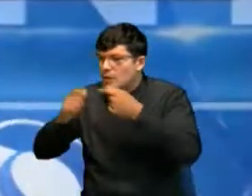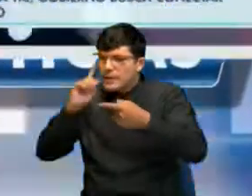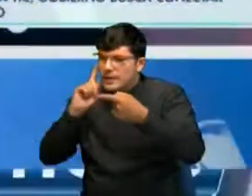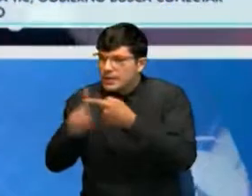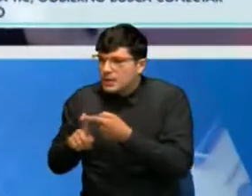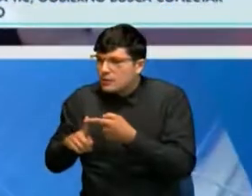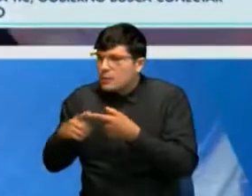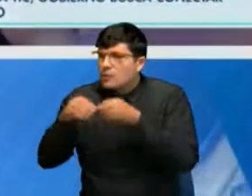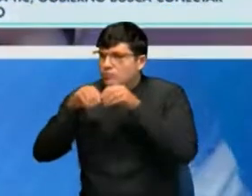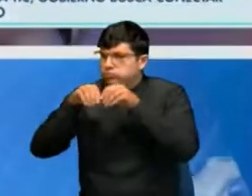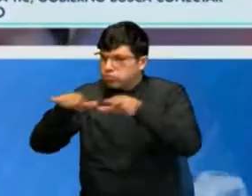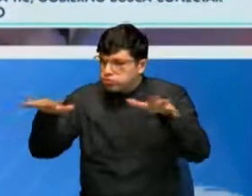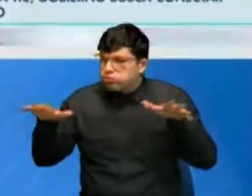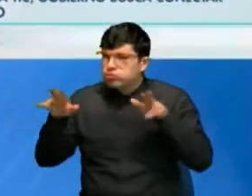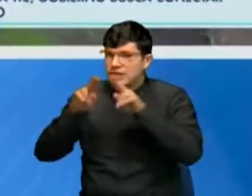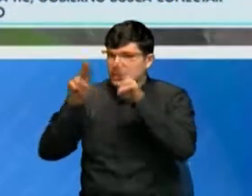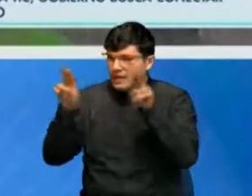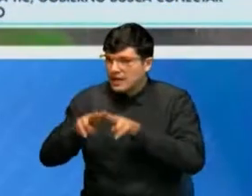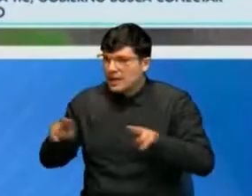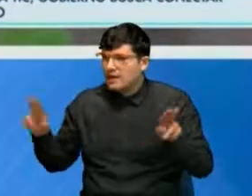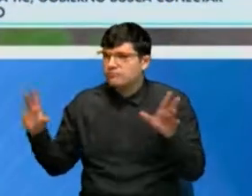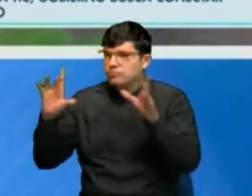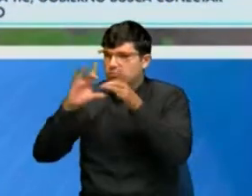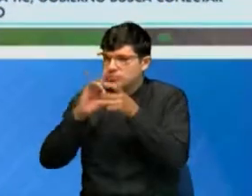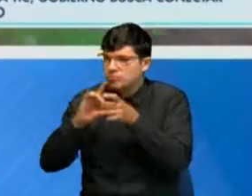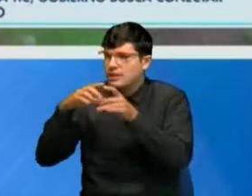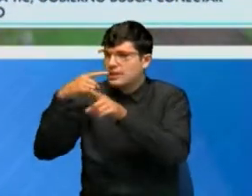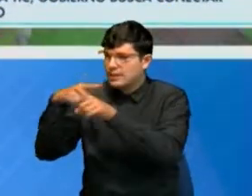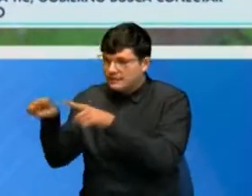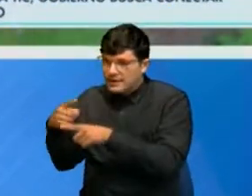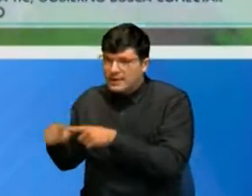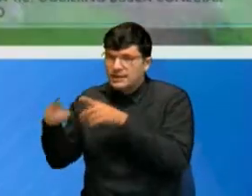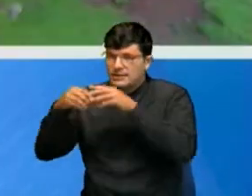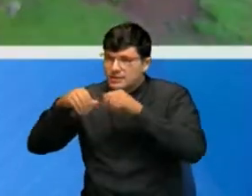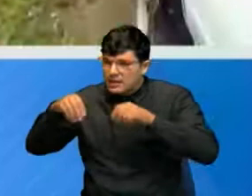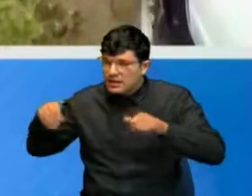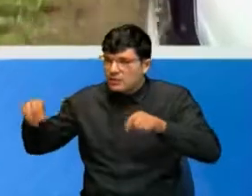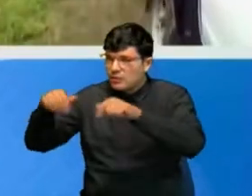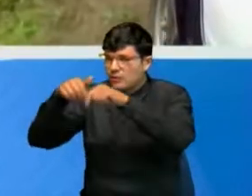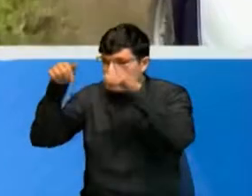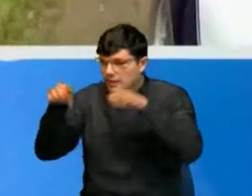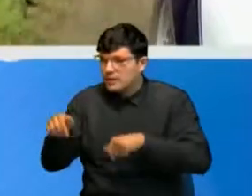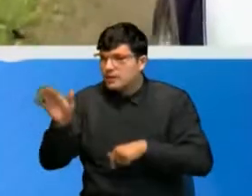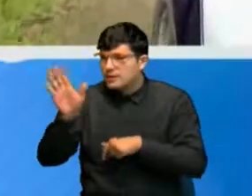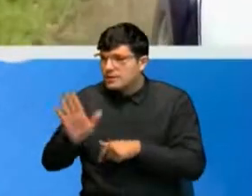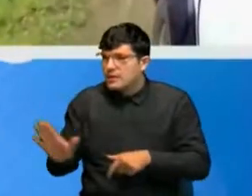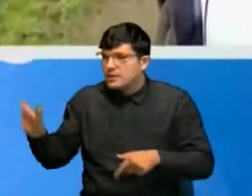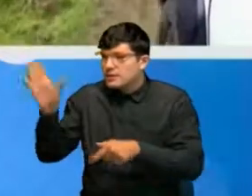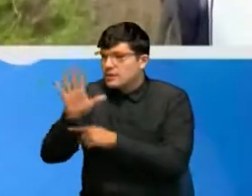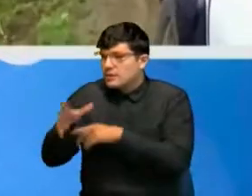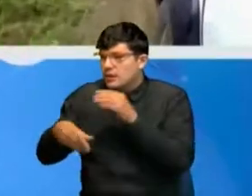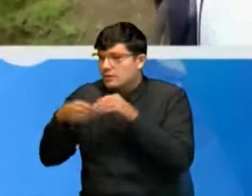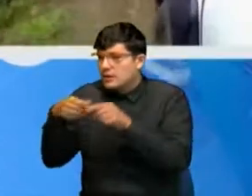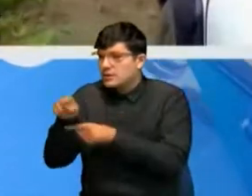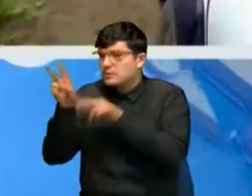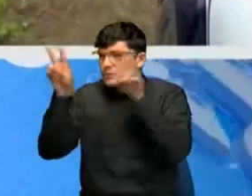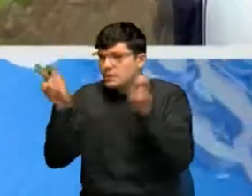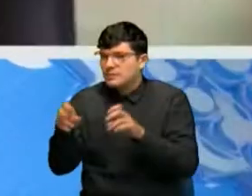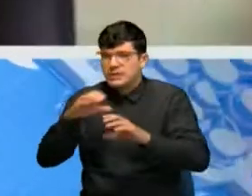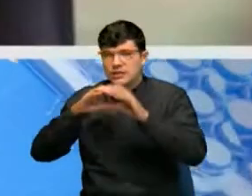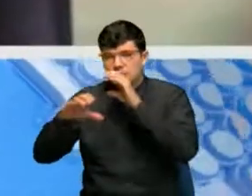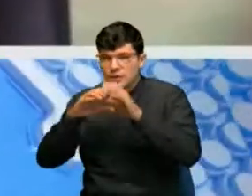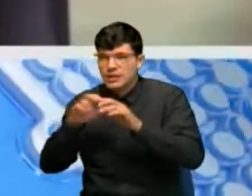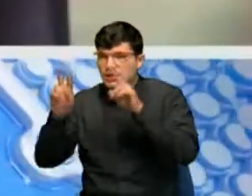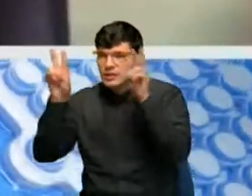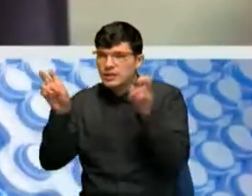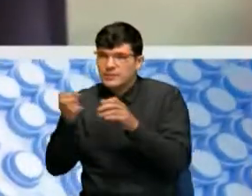hay en todo el territorio colombiano, en diferentes territorios, departamentos, sobre todo en temas de comunicación, en temas